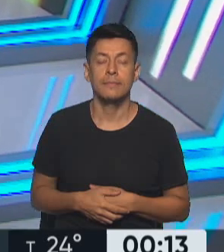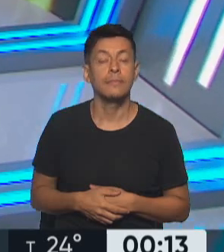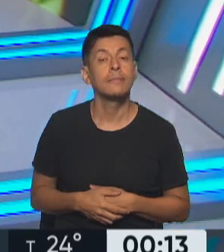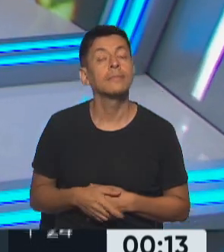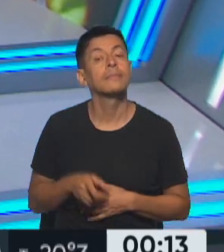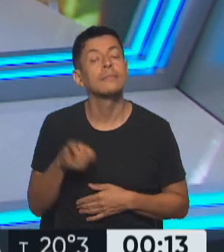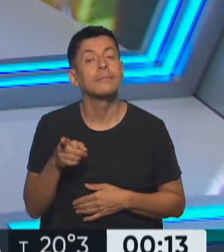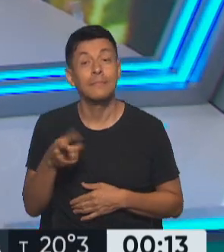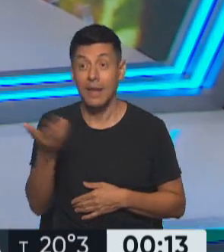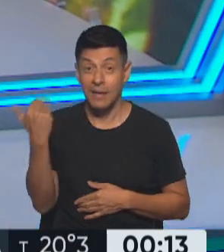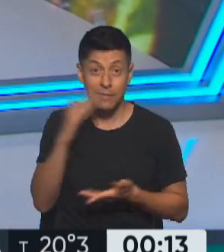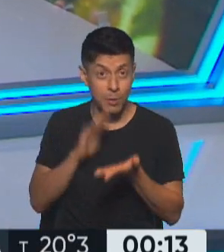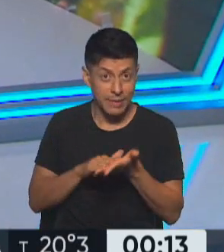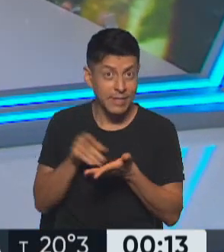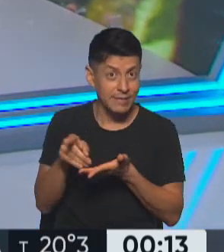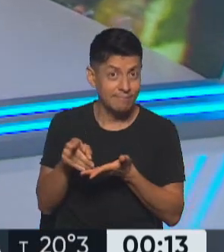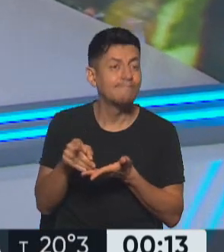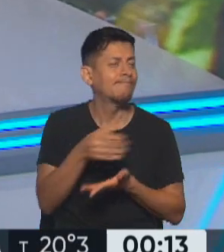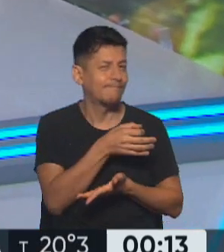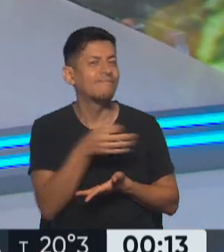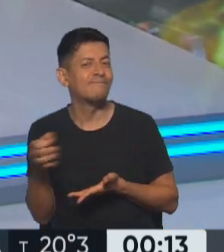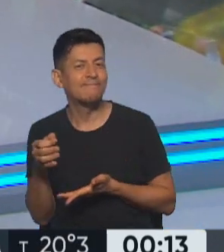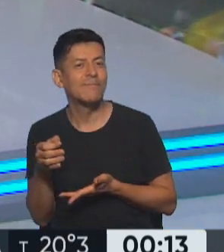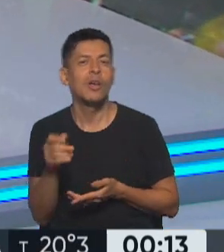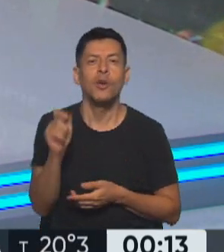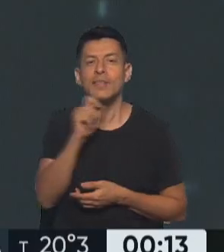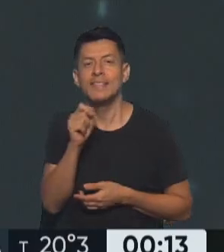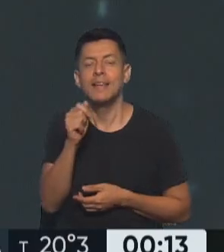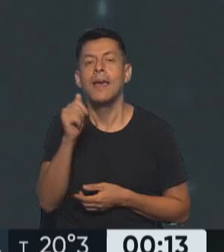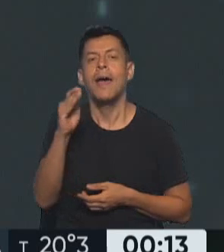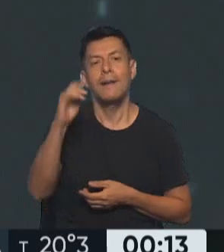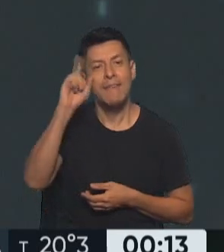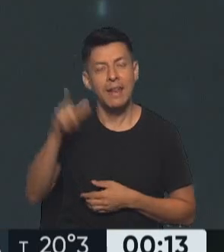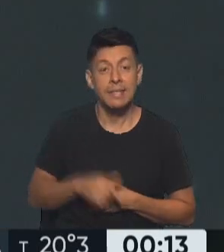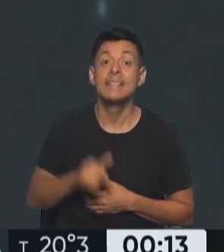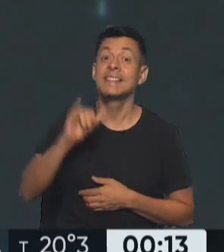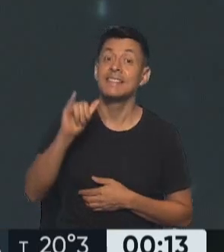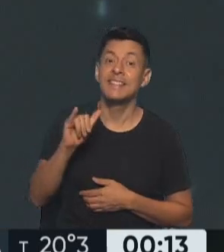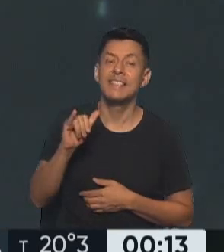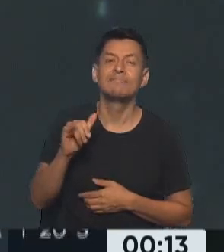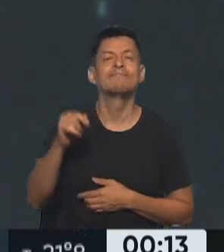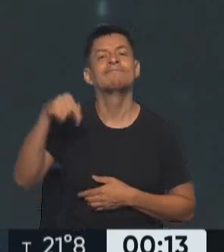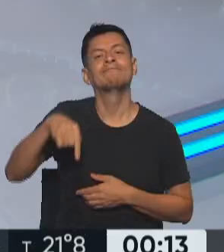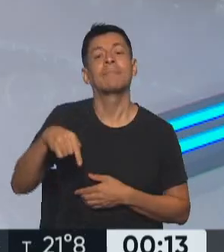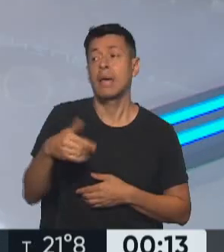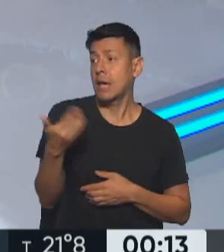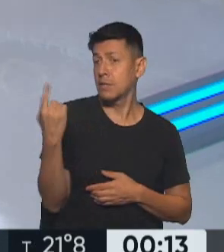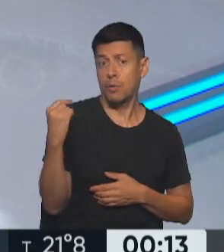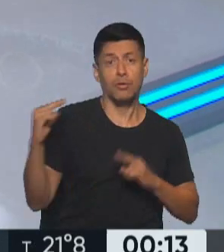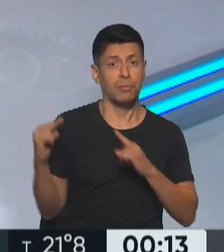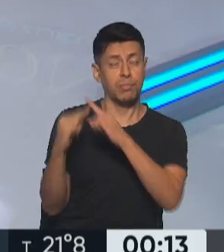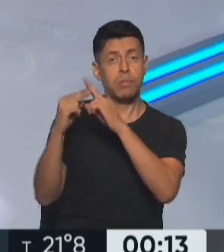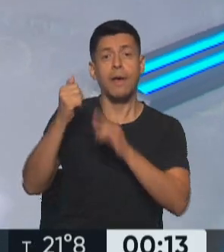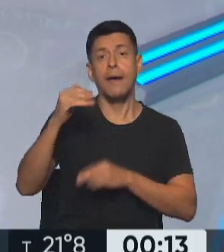Y lo que prometiste en el principio, Gaby, sí. La nota con Abel. Claro, porque bueno, ponemos la calidez de encontrarnos hace unas horas nomás con